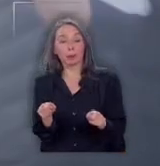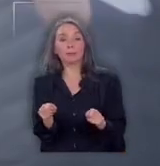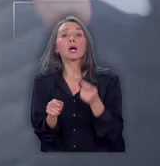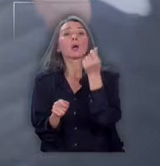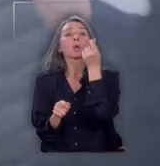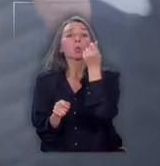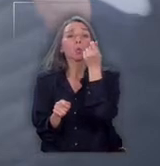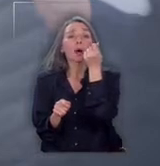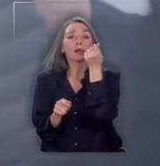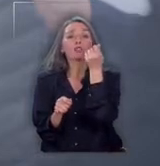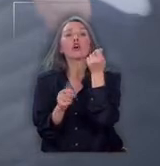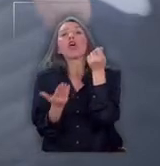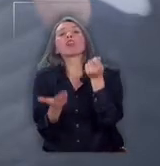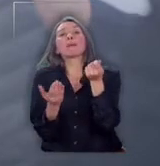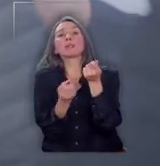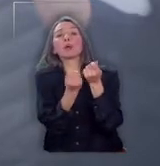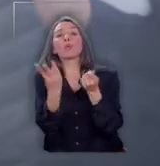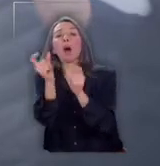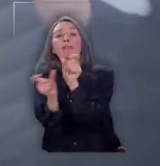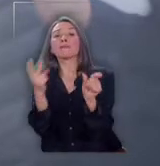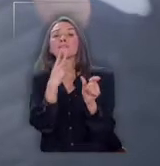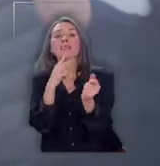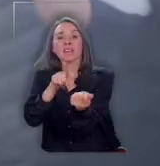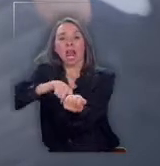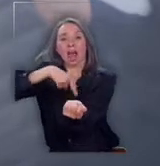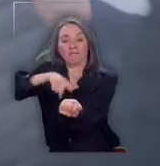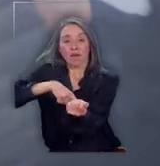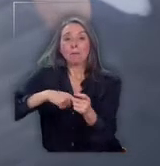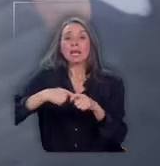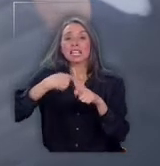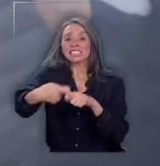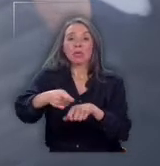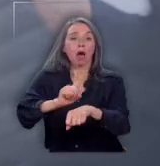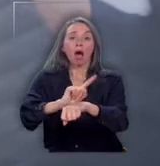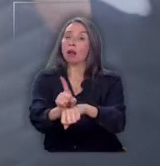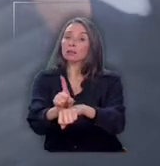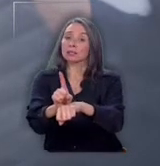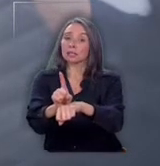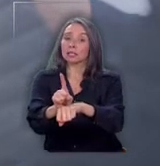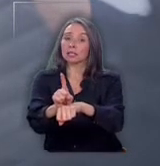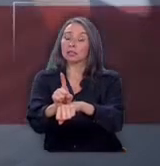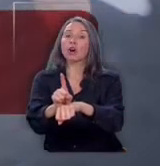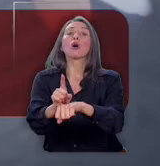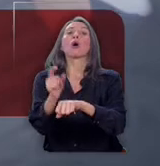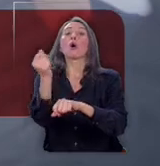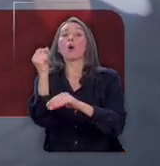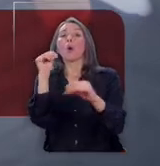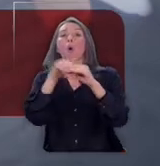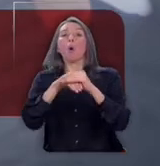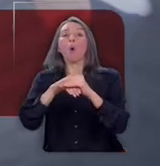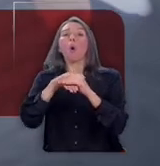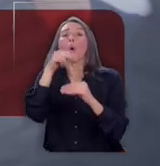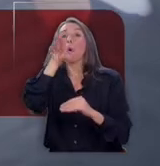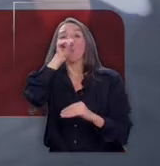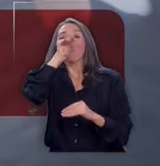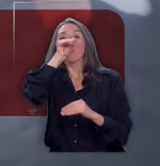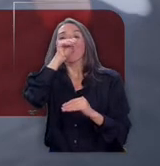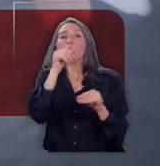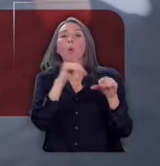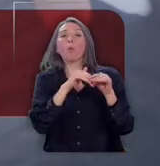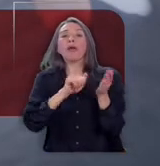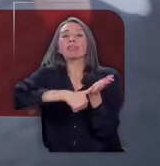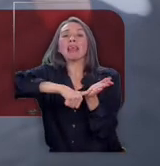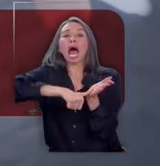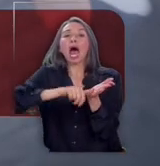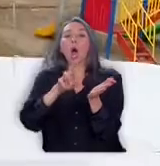montos según el número de integrantes y que se entregará en forma inmediata mediante depósito en cuenta Rut de banco estado y con